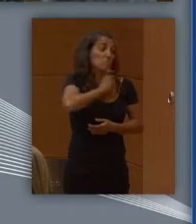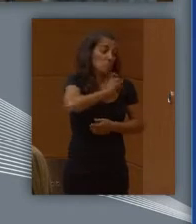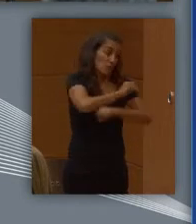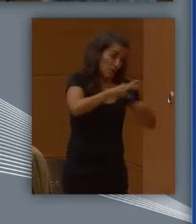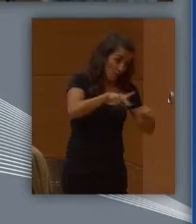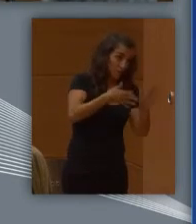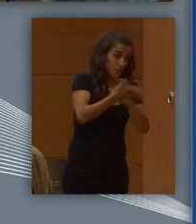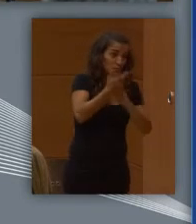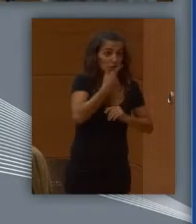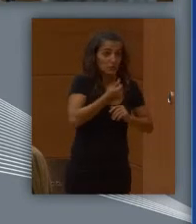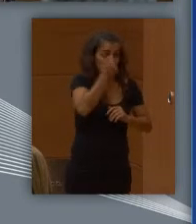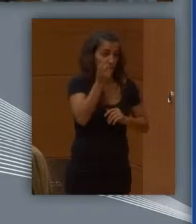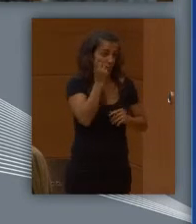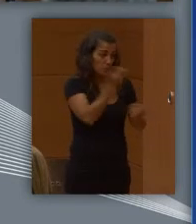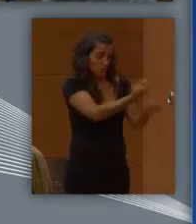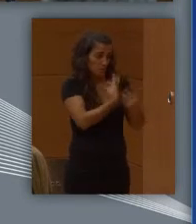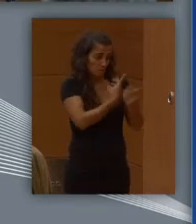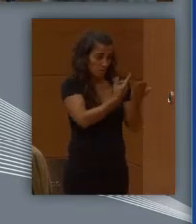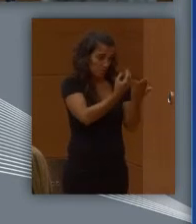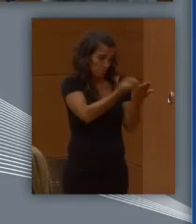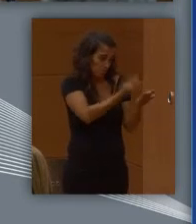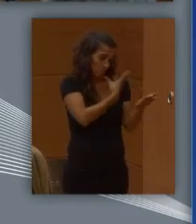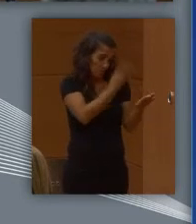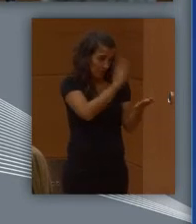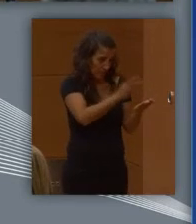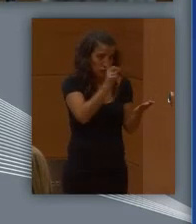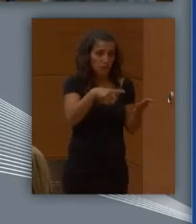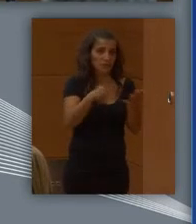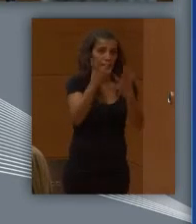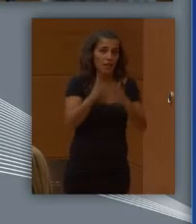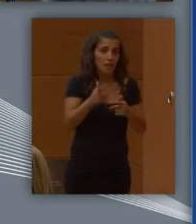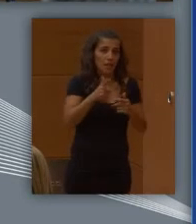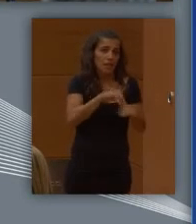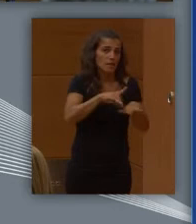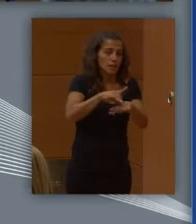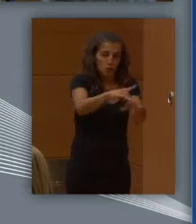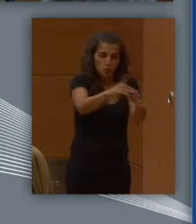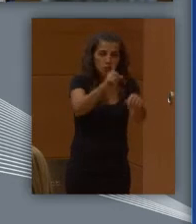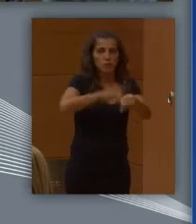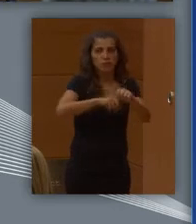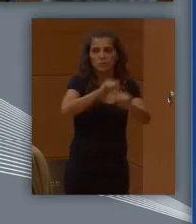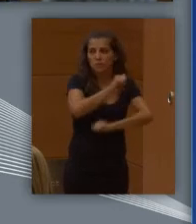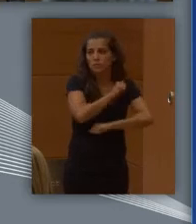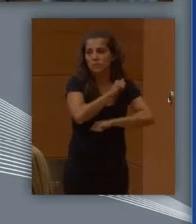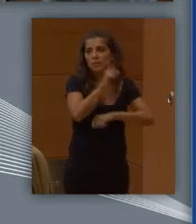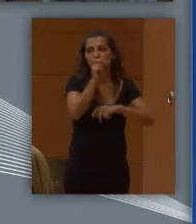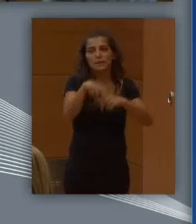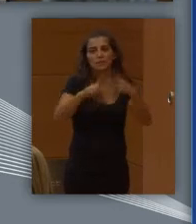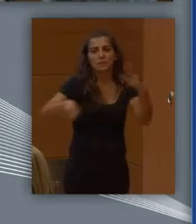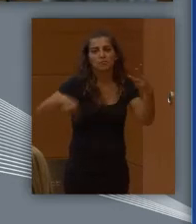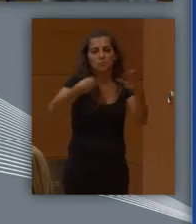Todo además lleva información oral, poder calcular el recorrido, los tiempos de espera, suscribirte a las incidencias de la